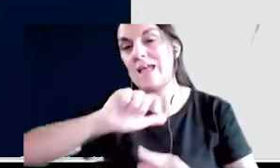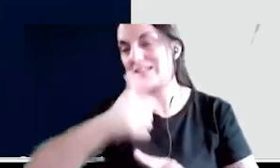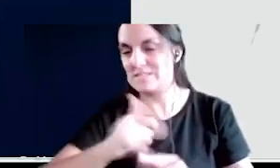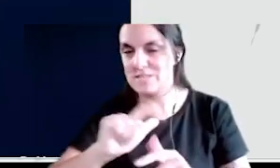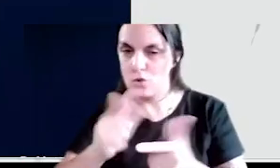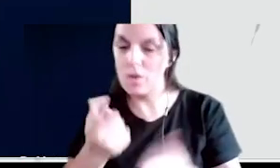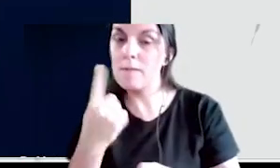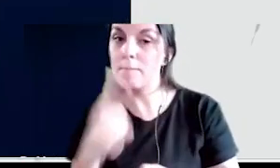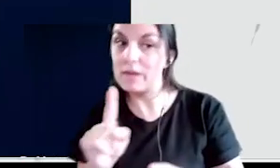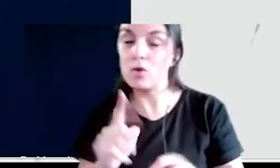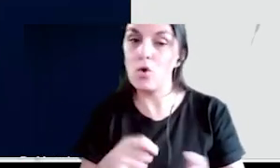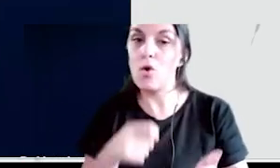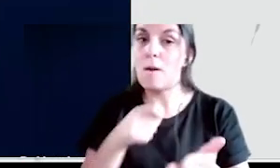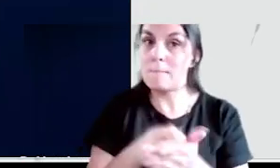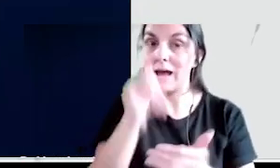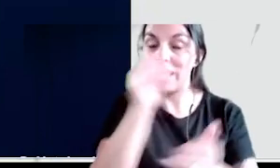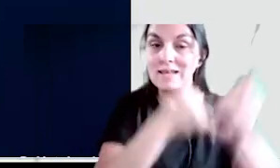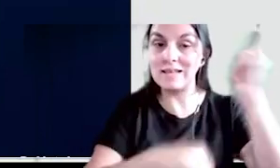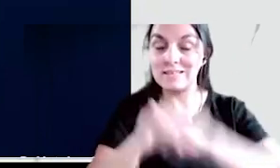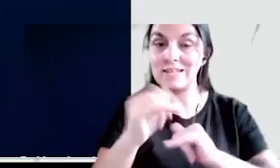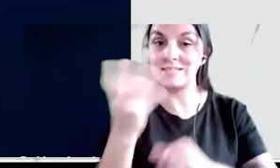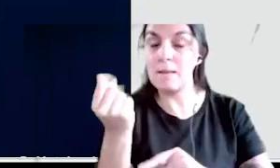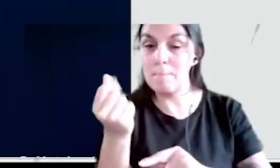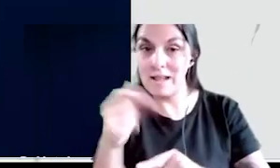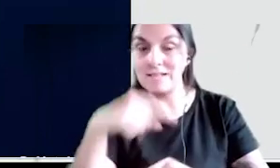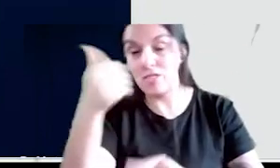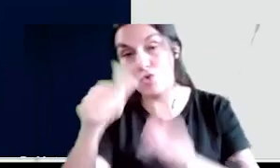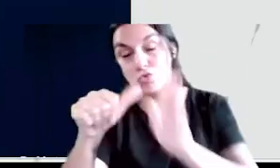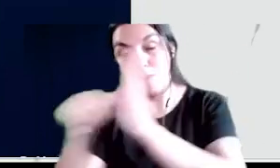pagar el celular por los intereses de depósitos en moneda extranjera,